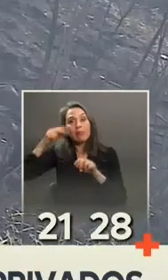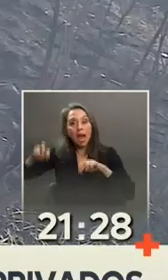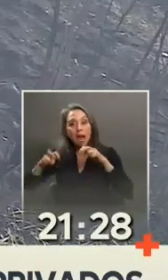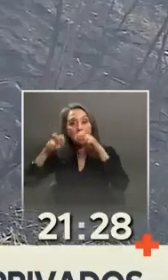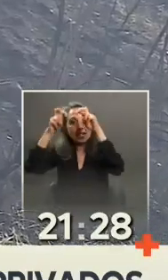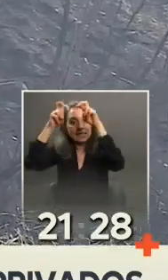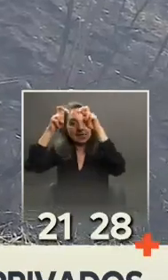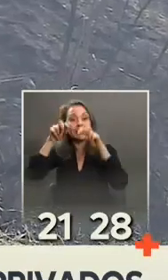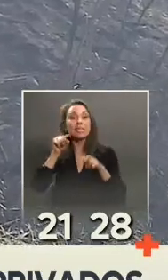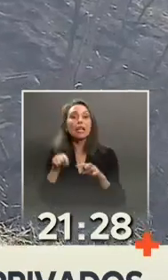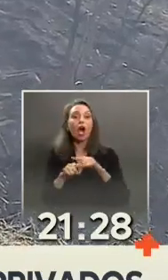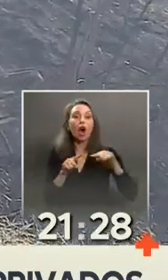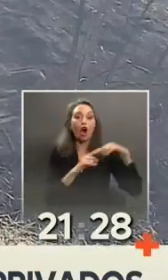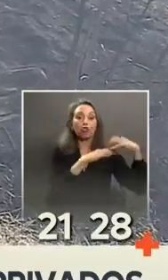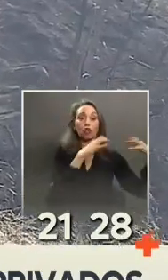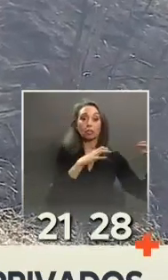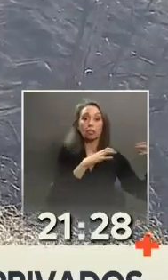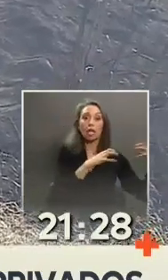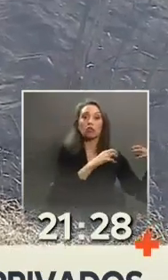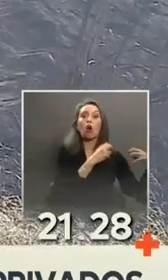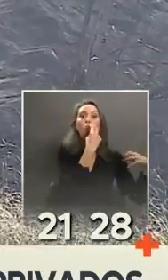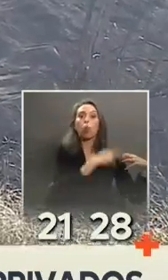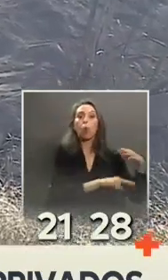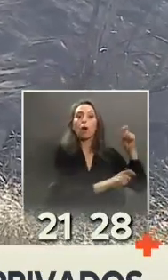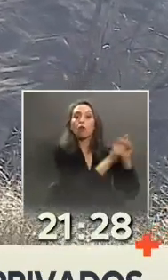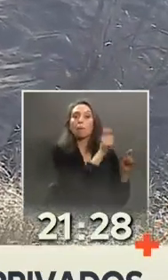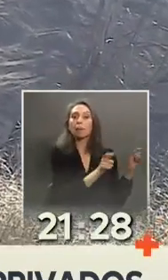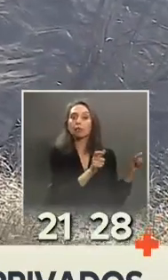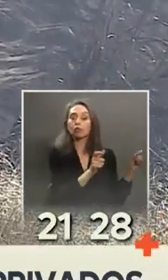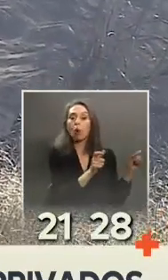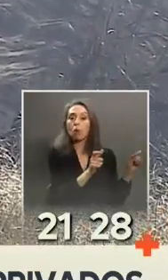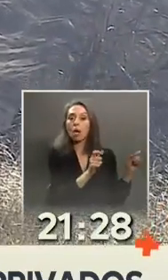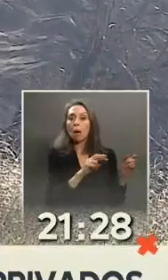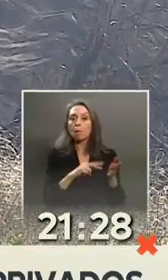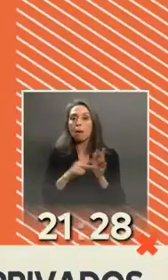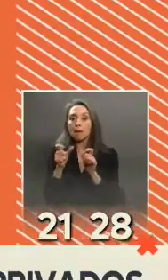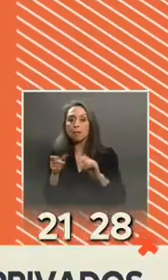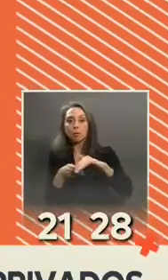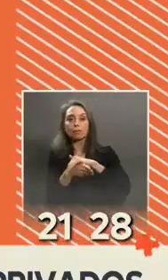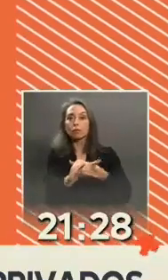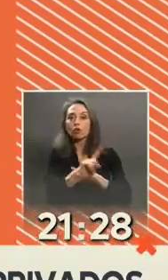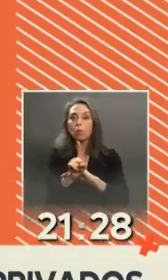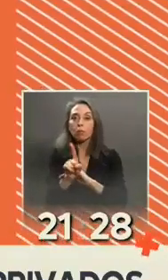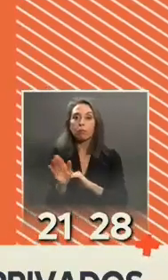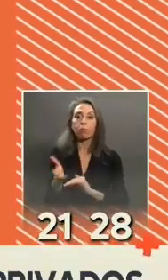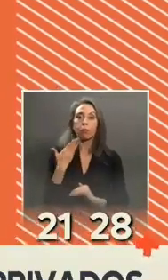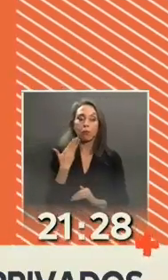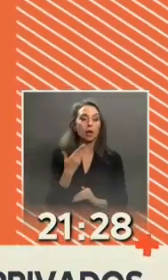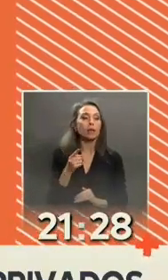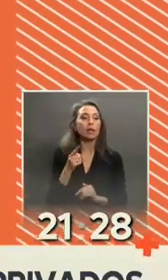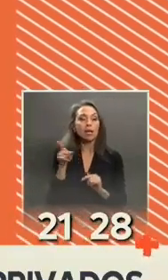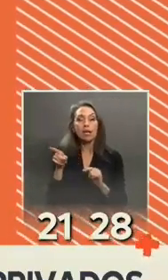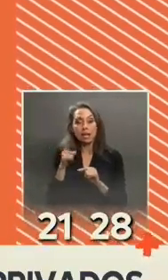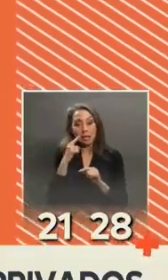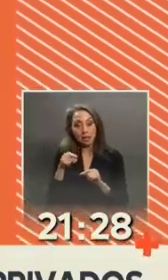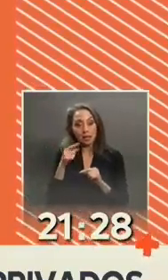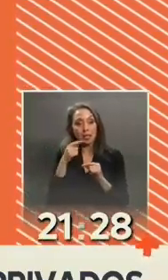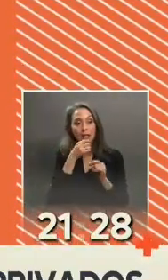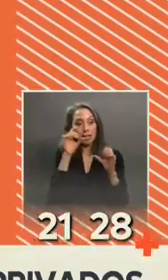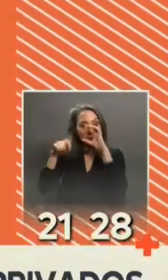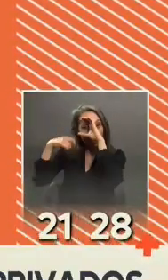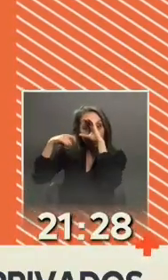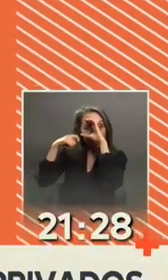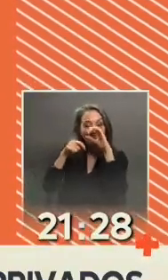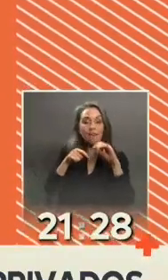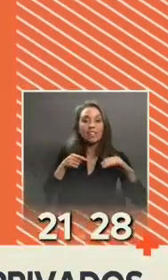de propiedad privada, situación que ha ocasionado problemas a sus visitantes. Por la entrada de Farellones, bueno, detuvieron a toda